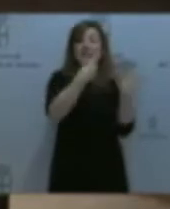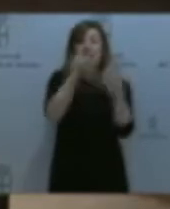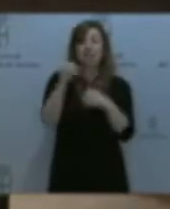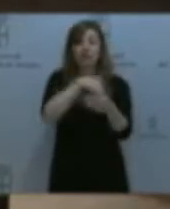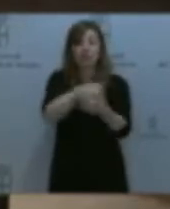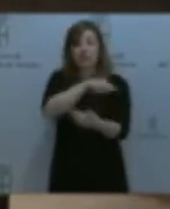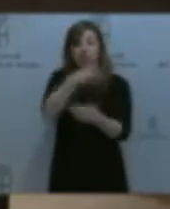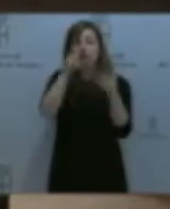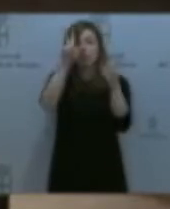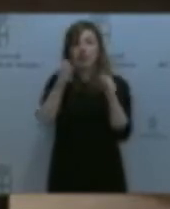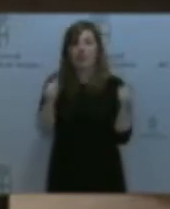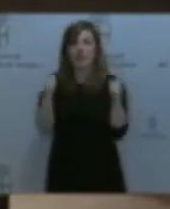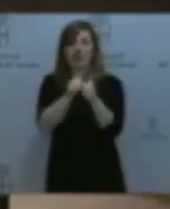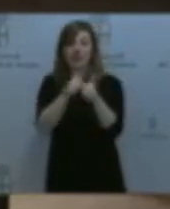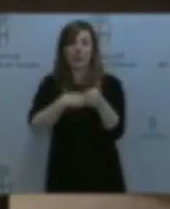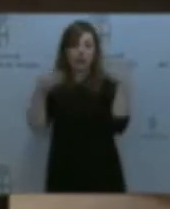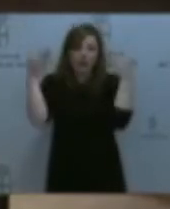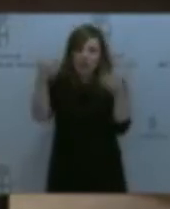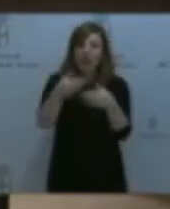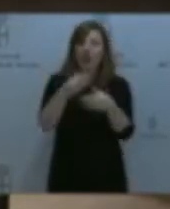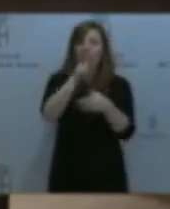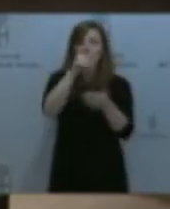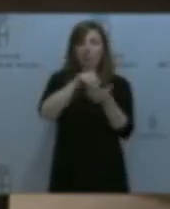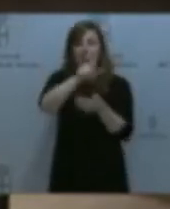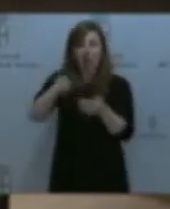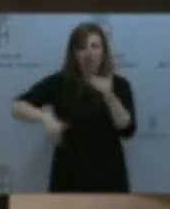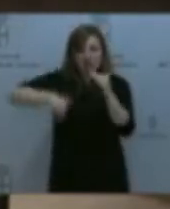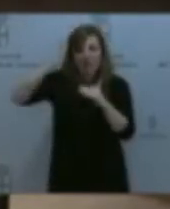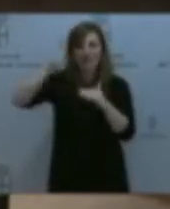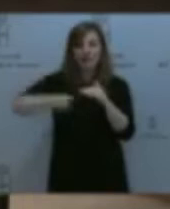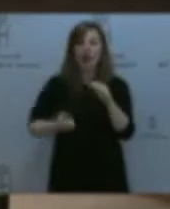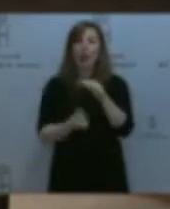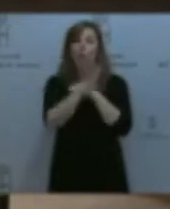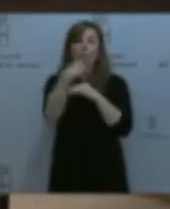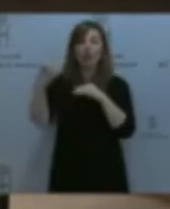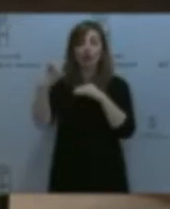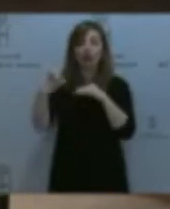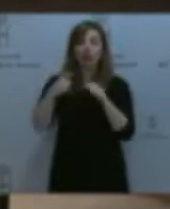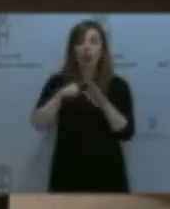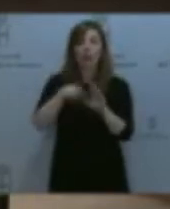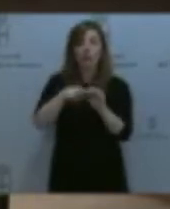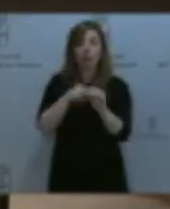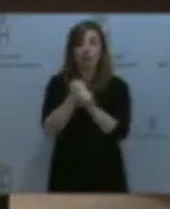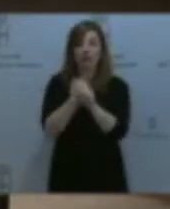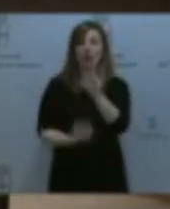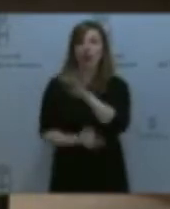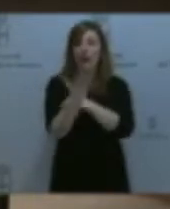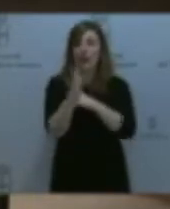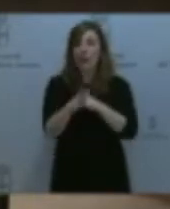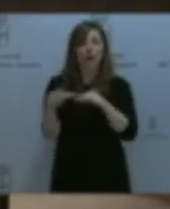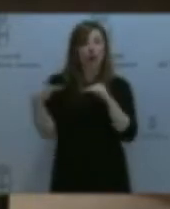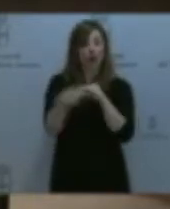de dependencia, que nos hubiese permitido atender a más de 2.000 personas y crear 400 puestos de trabajo. Pero es que los recortes no son exclusiva del Partido